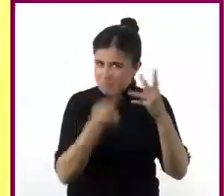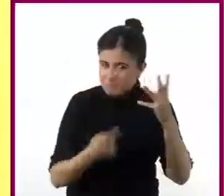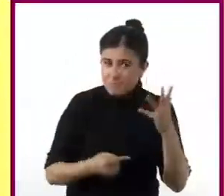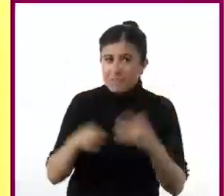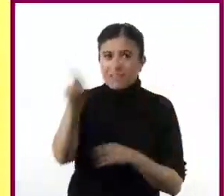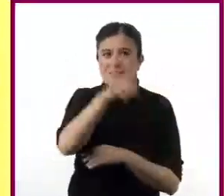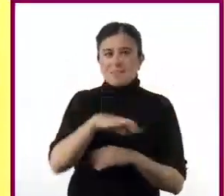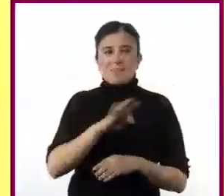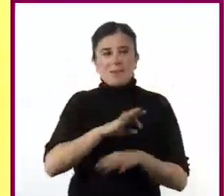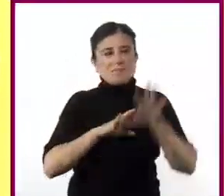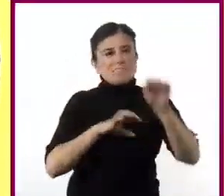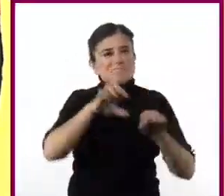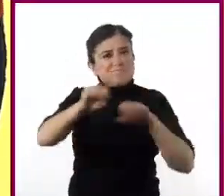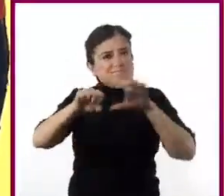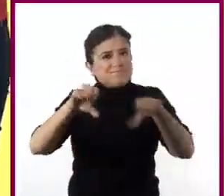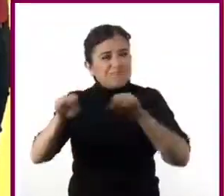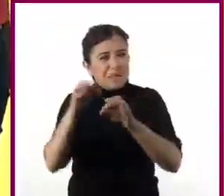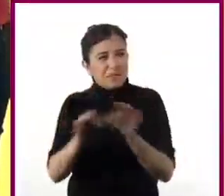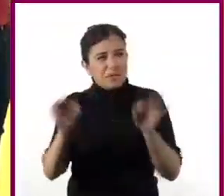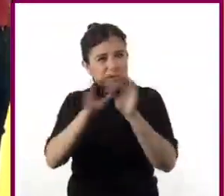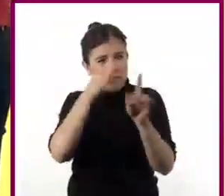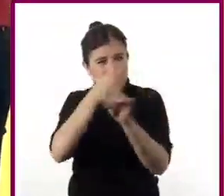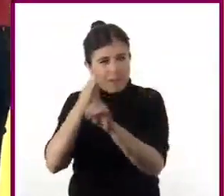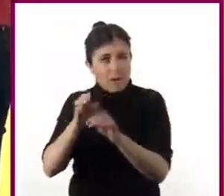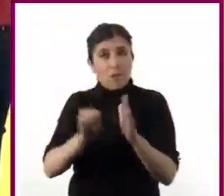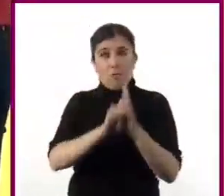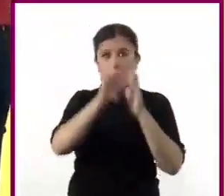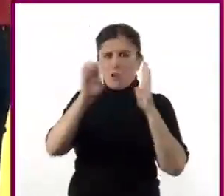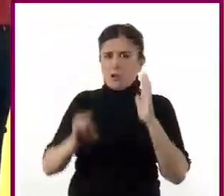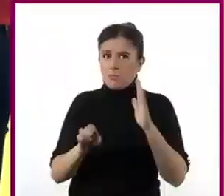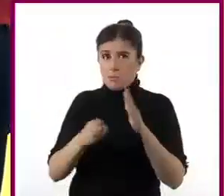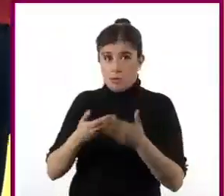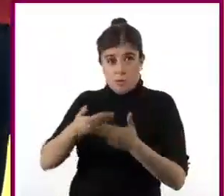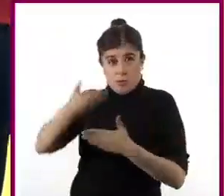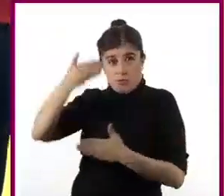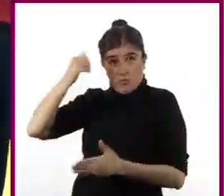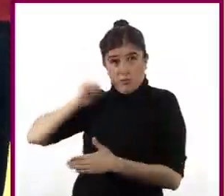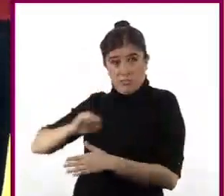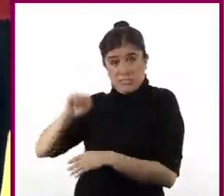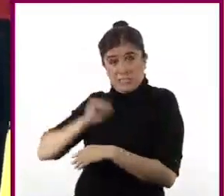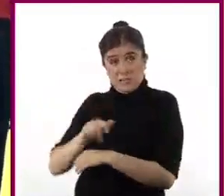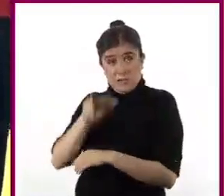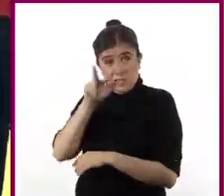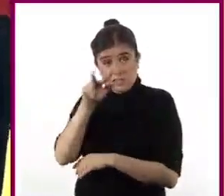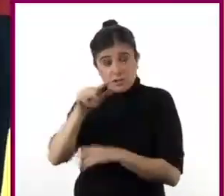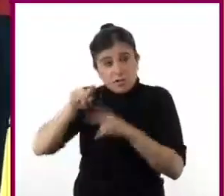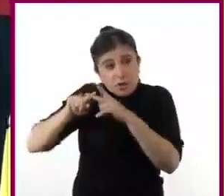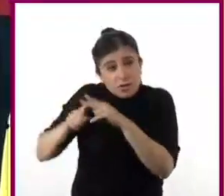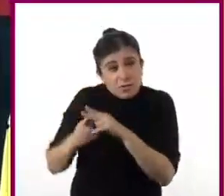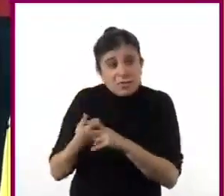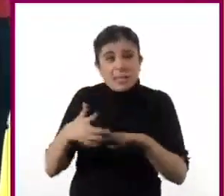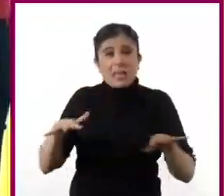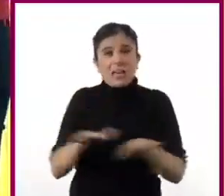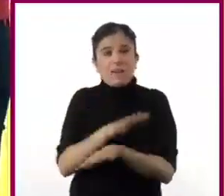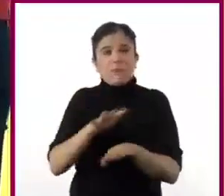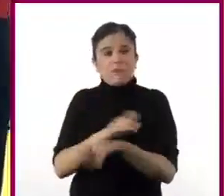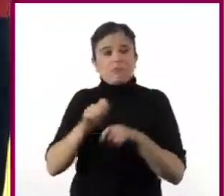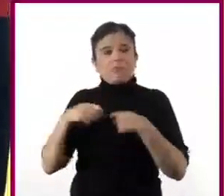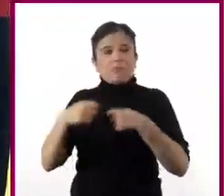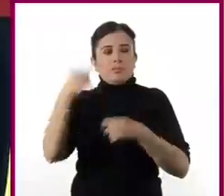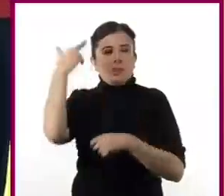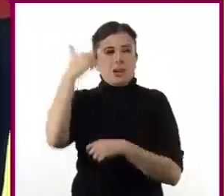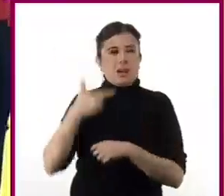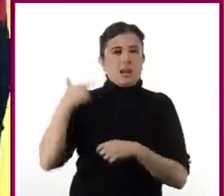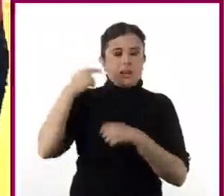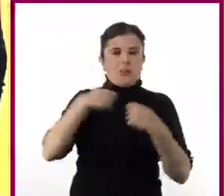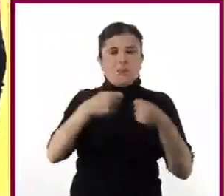pudieron recuperar datos importantes. Por ejemplo, que a principios del siglo XVIII hubo un cambio en la dinastía española, dado